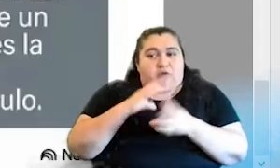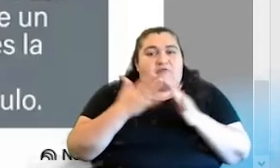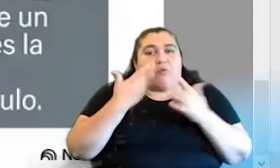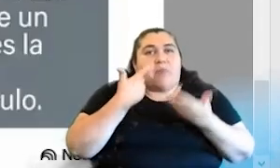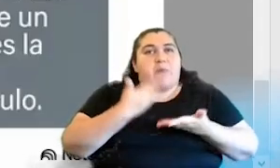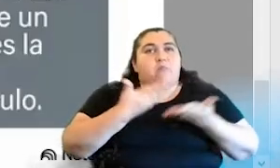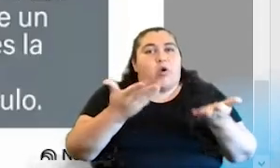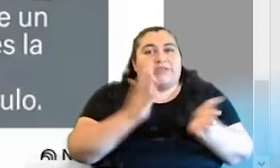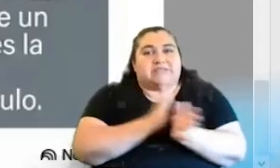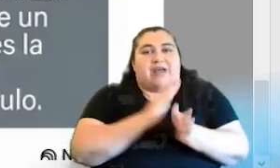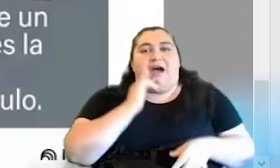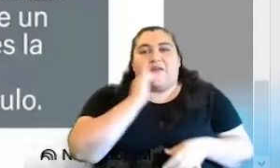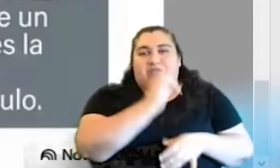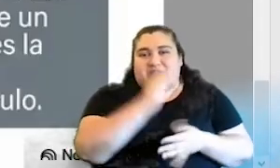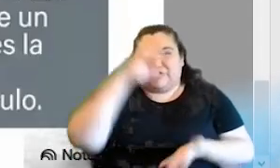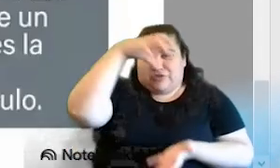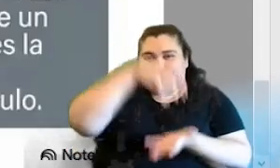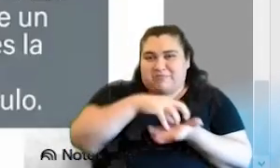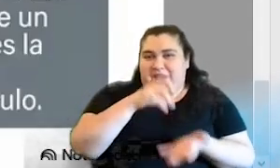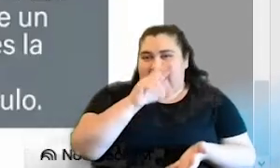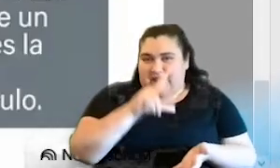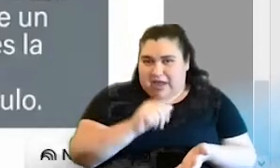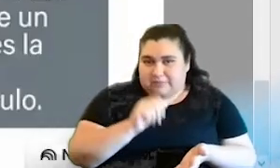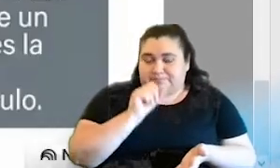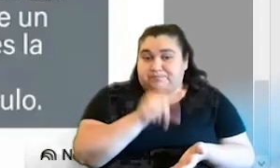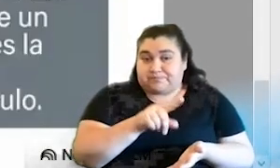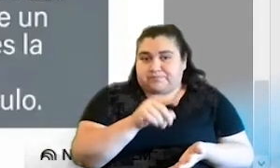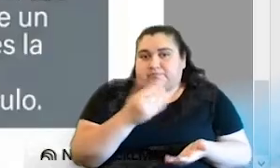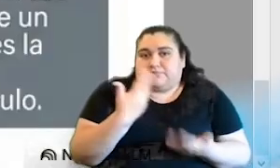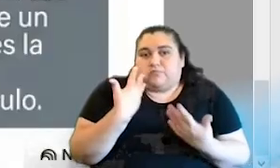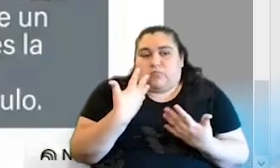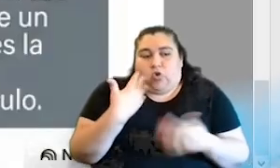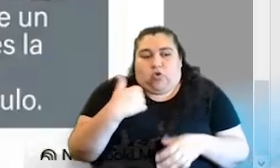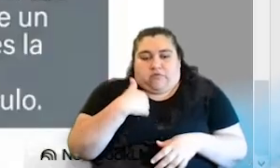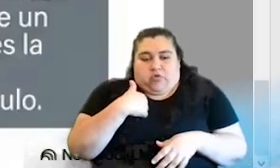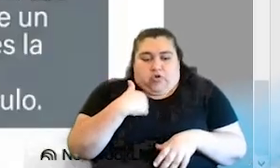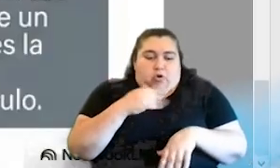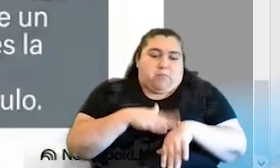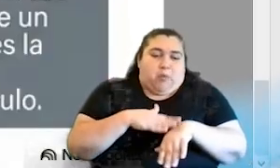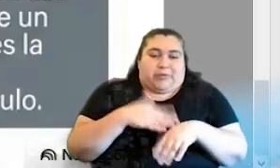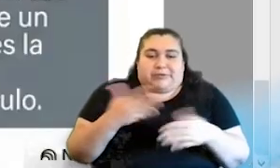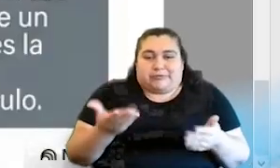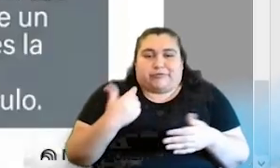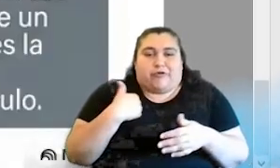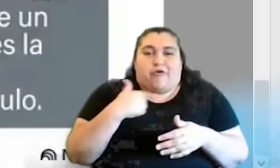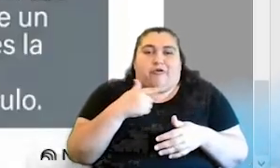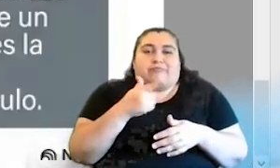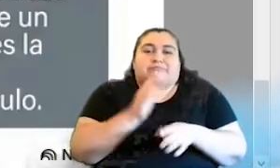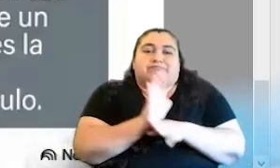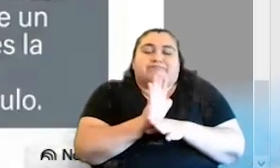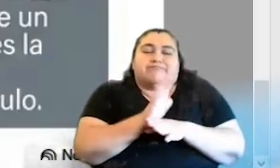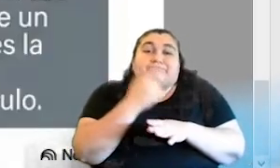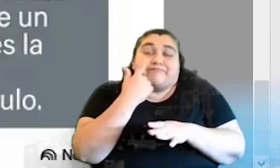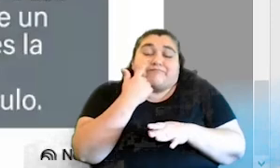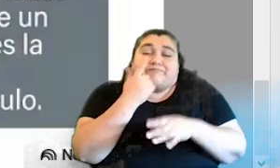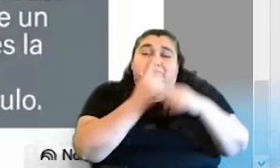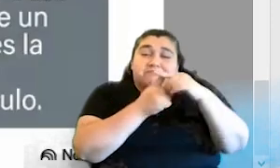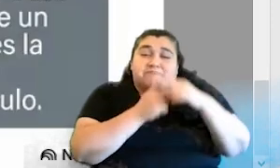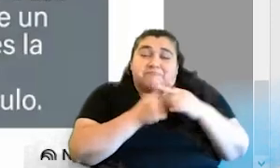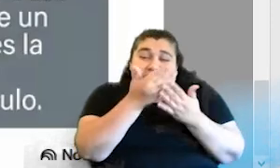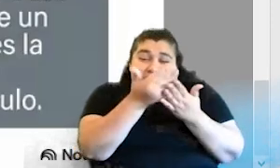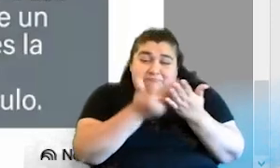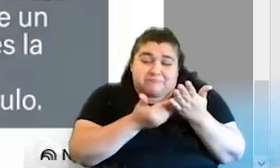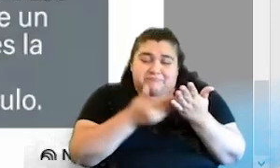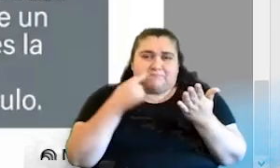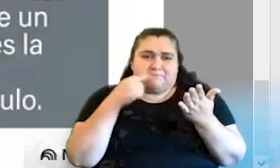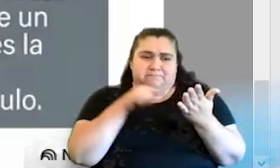que parece una obviedad no es tan obvio a la hora de cuando uno abre una liquidación y se encuentra con un montón de sorpresitas y de